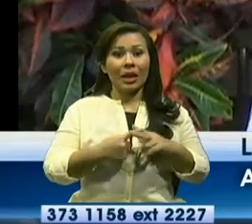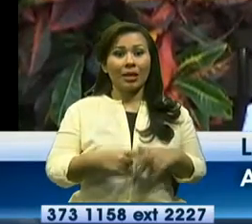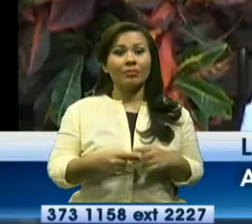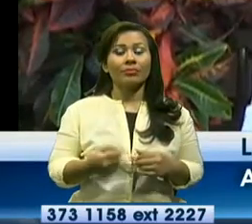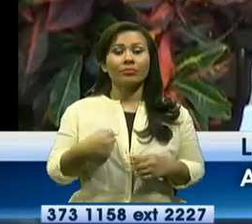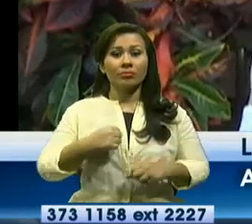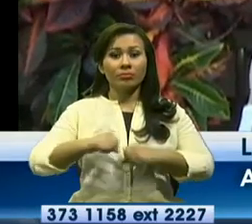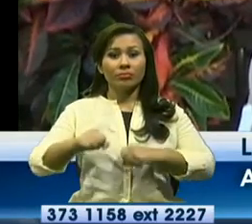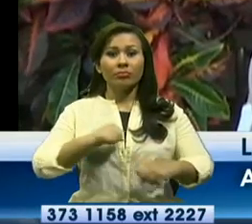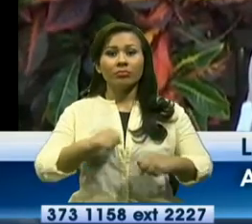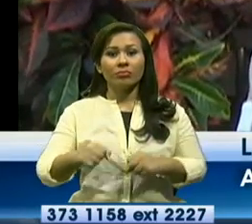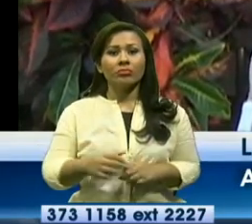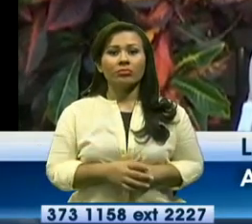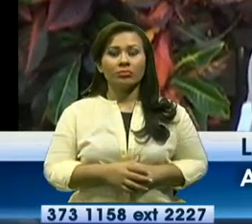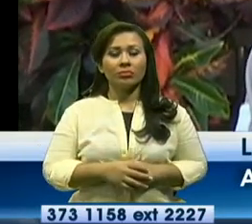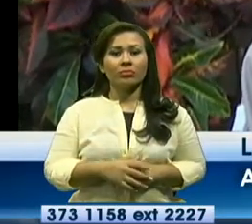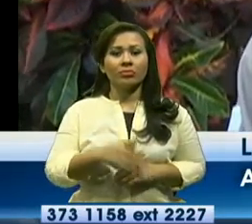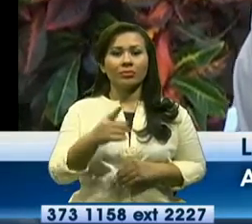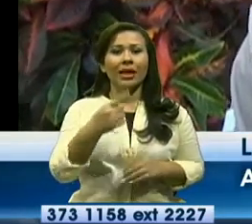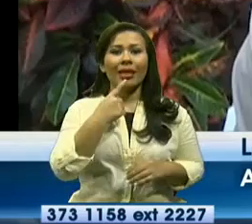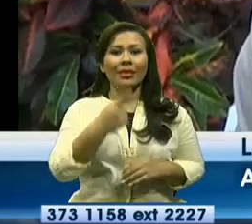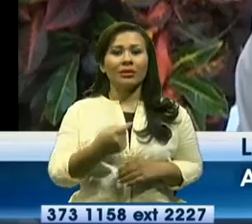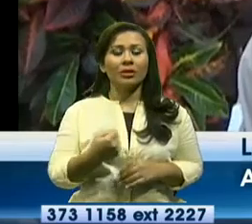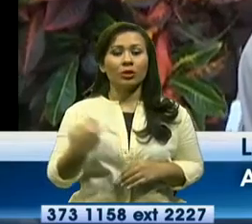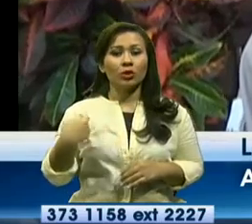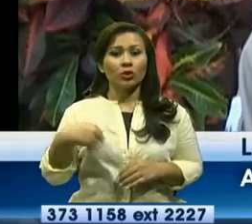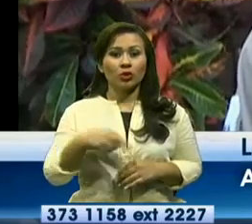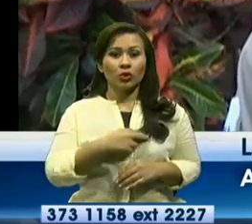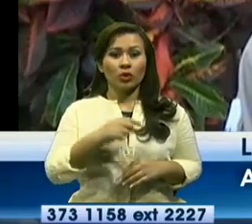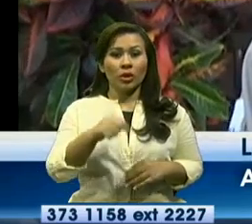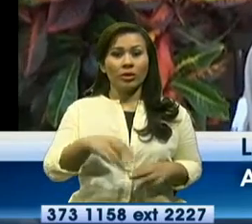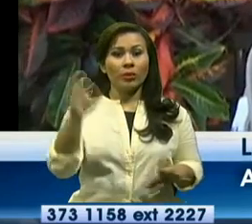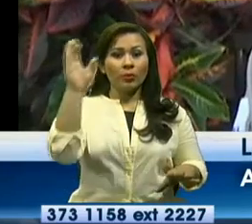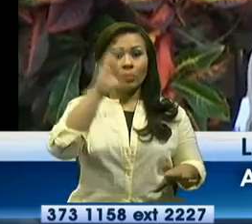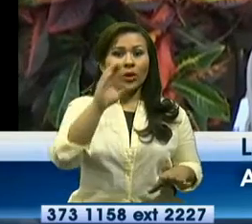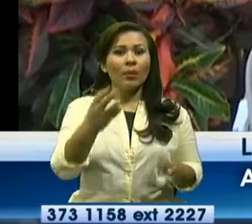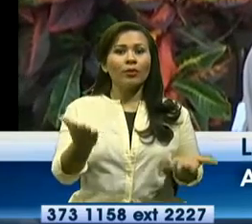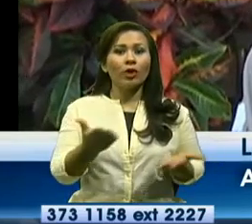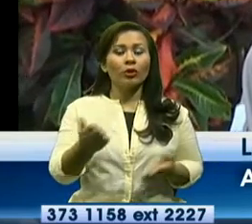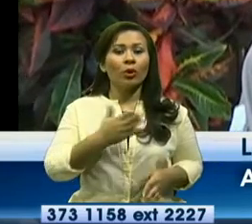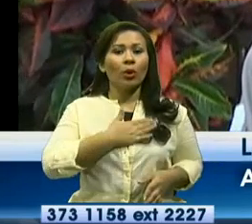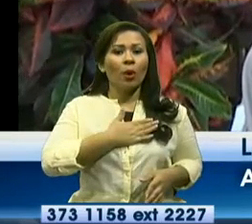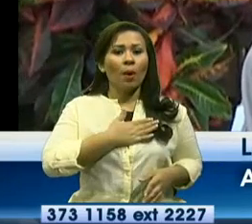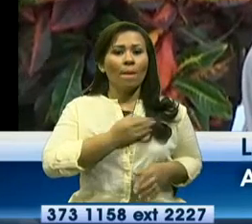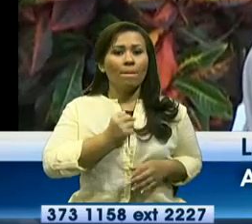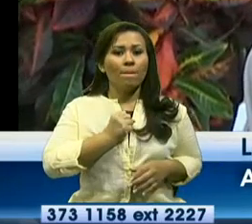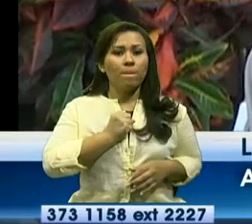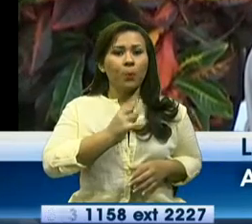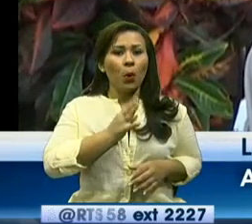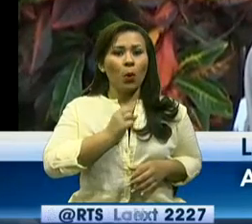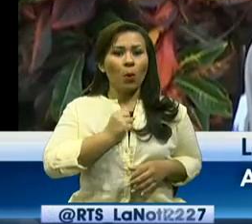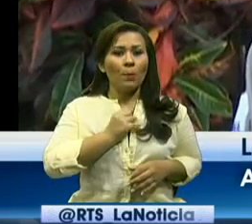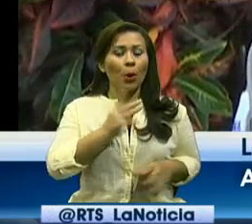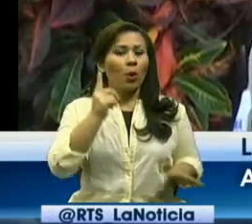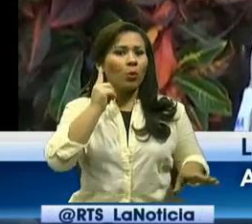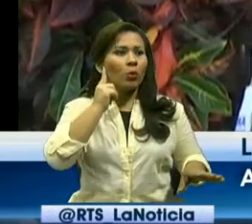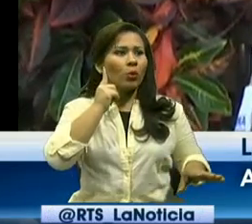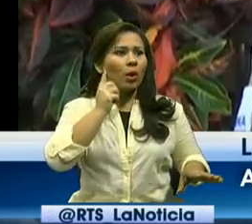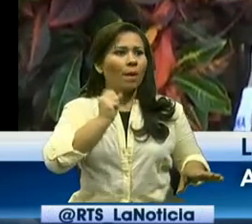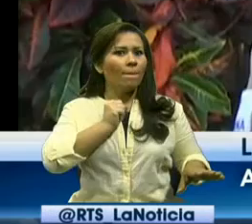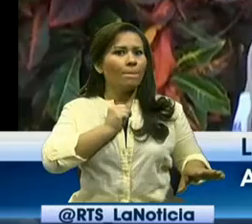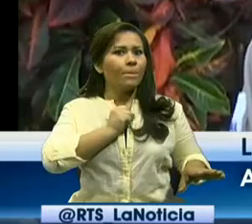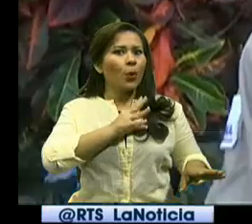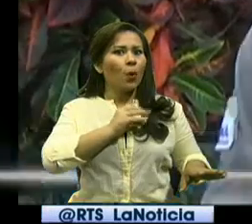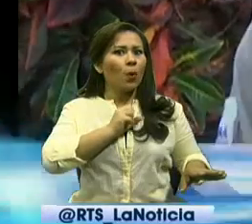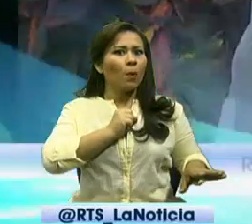llama Life Locator, que detecta pulsiones de corazón a más de 30 metros abajo de la tierra,